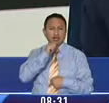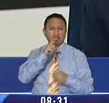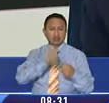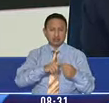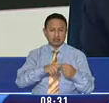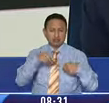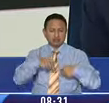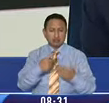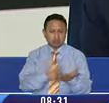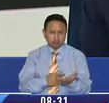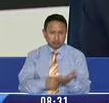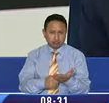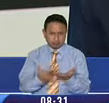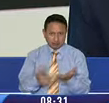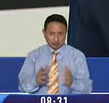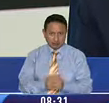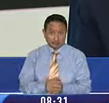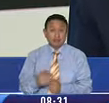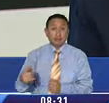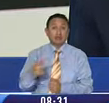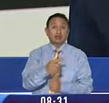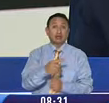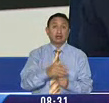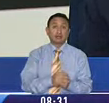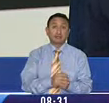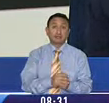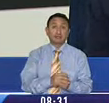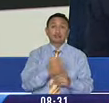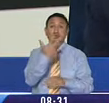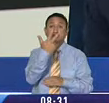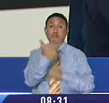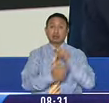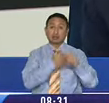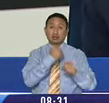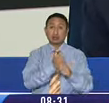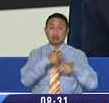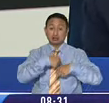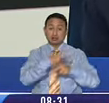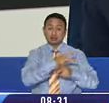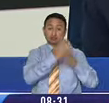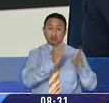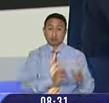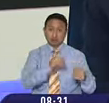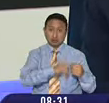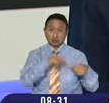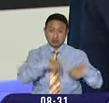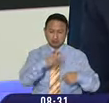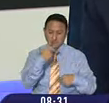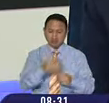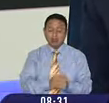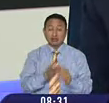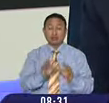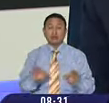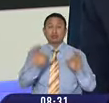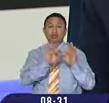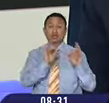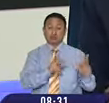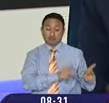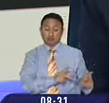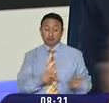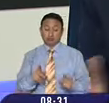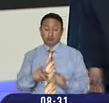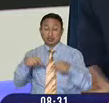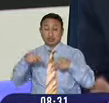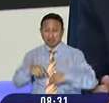hemos determinado, incluso después de estar 3 años y medio como concejal de Quito, es que la planificación en la ciudad se